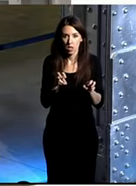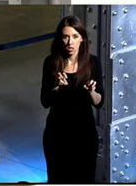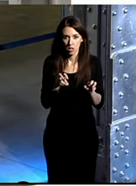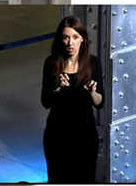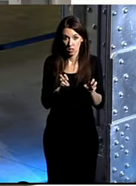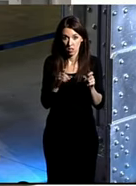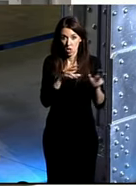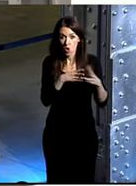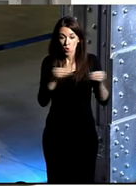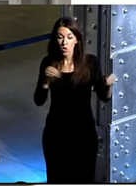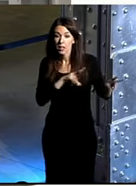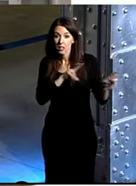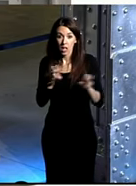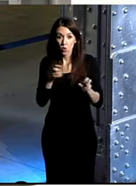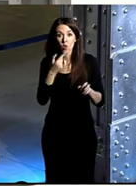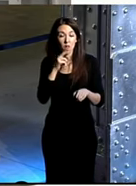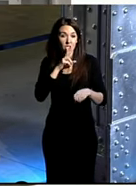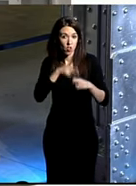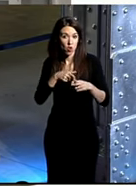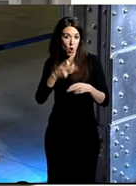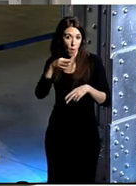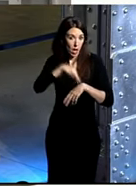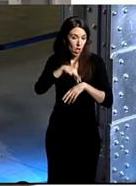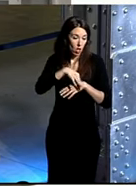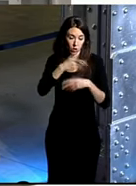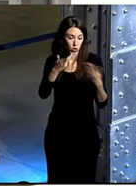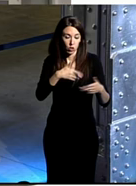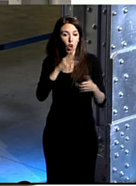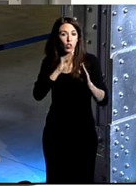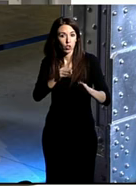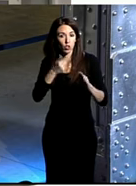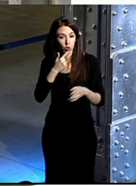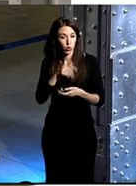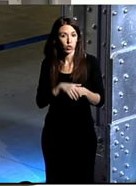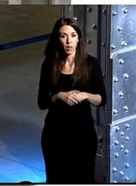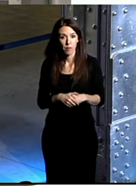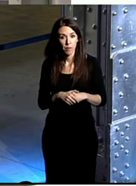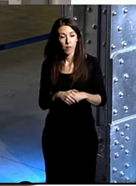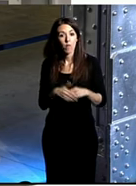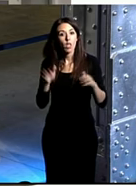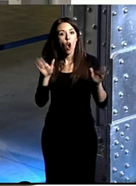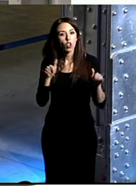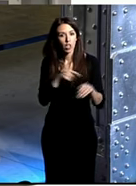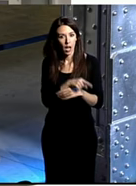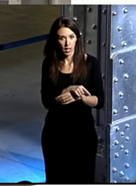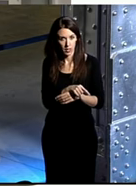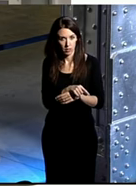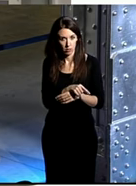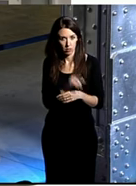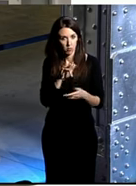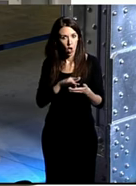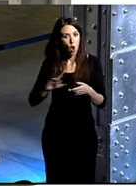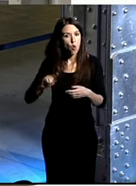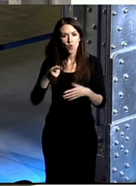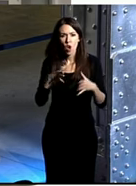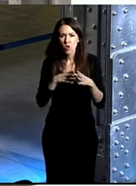Jimmy Iovine y Andrew Yang. Andrew Yang es el nombre de Dr. Dre. Art, Technology and the Business of Innovation, en Los Ángeles. Es una de las